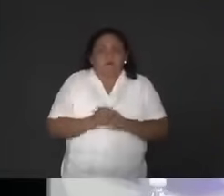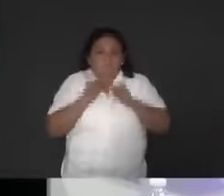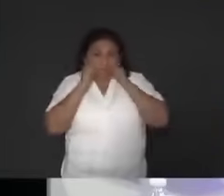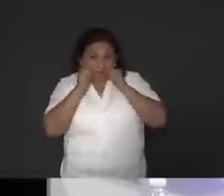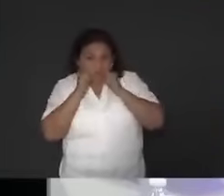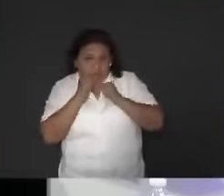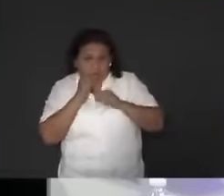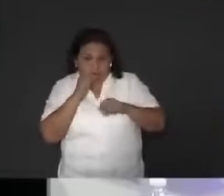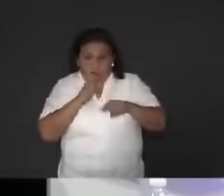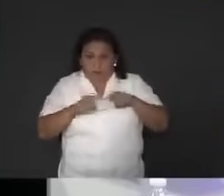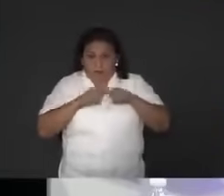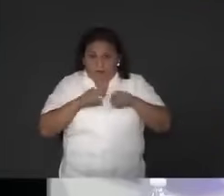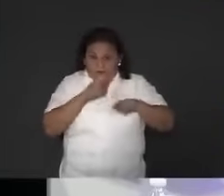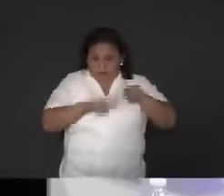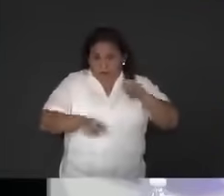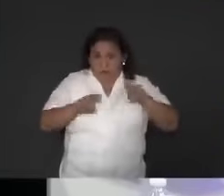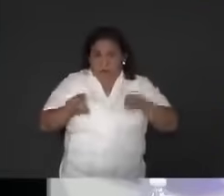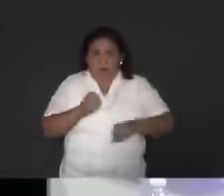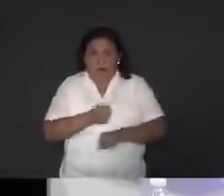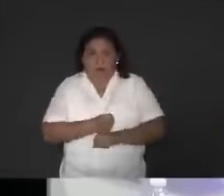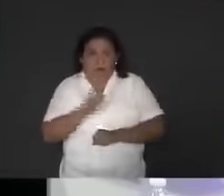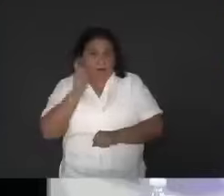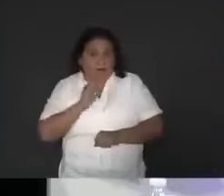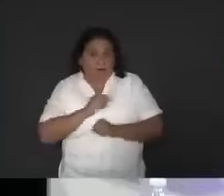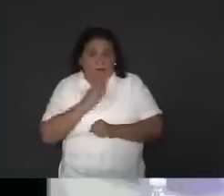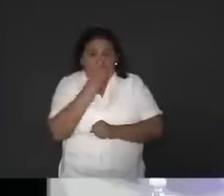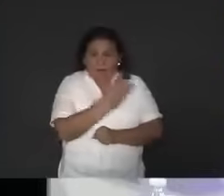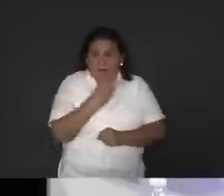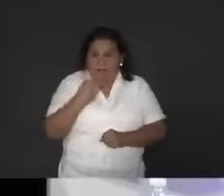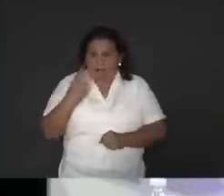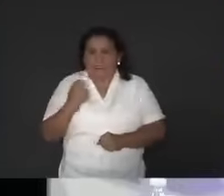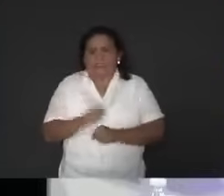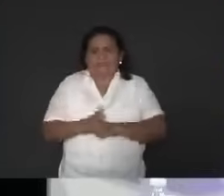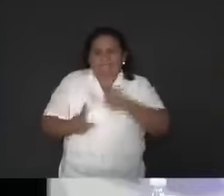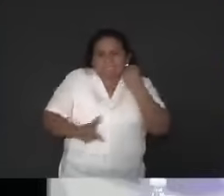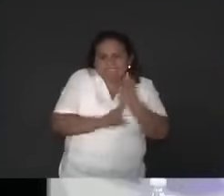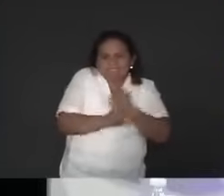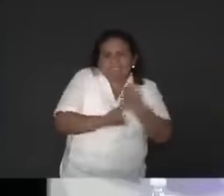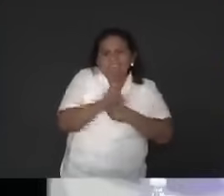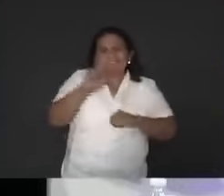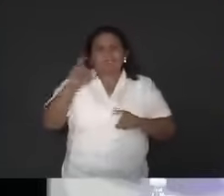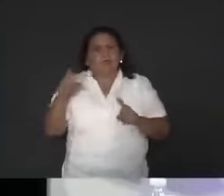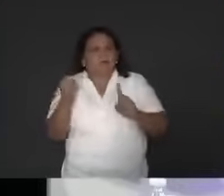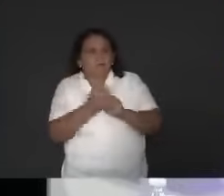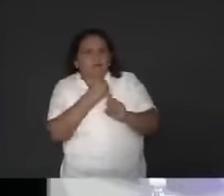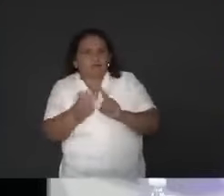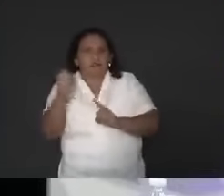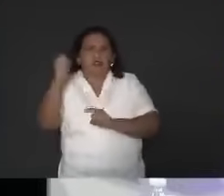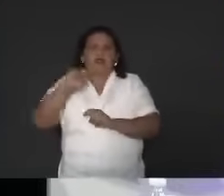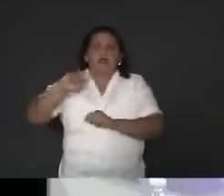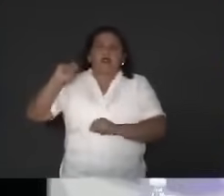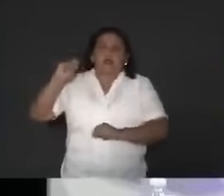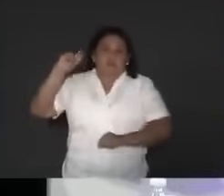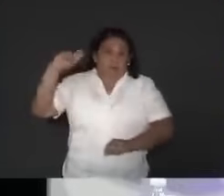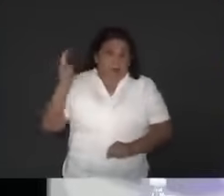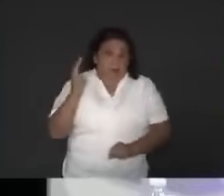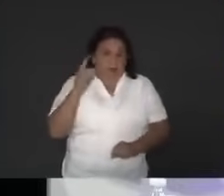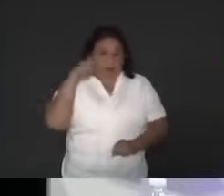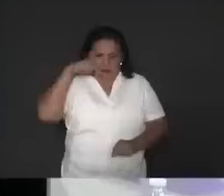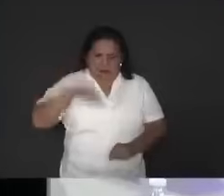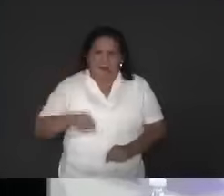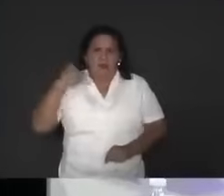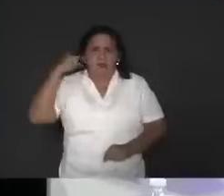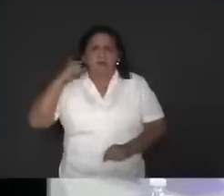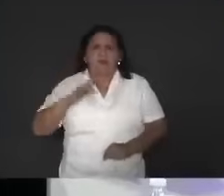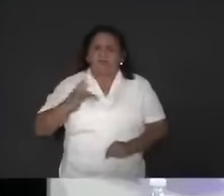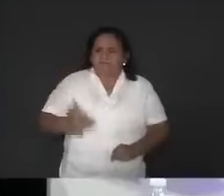Tenemos que ir por la 3 de 3 contra la violencia también en las universidades. Tenemos que garantizar que en Yucatán a las mujeres